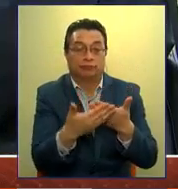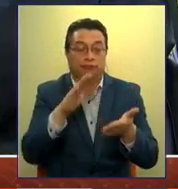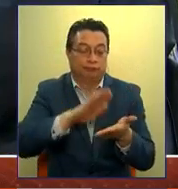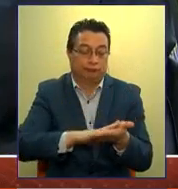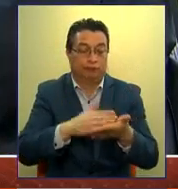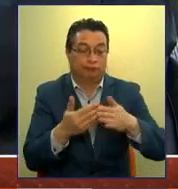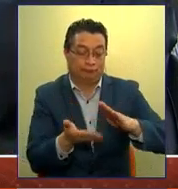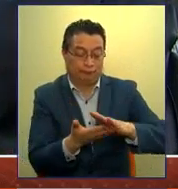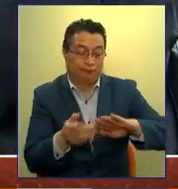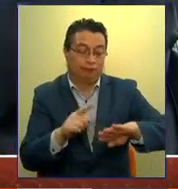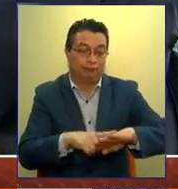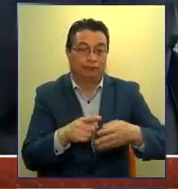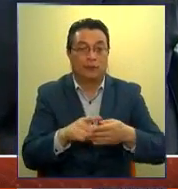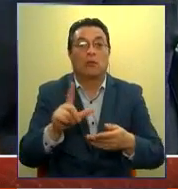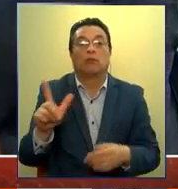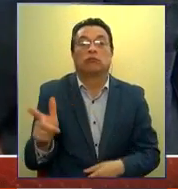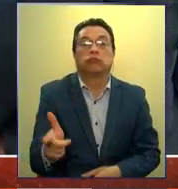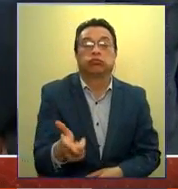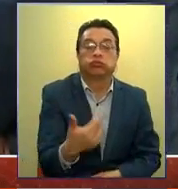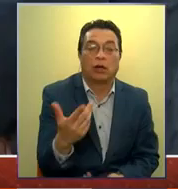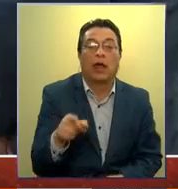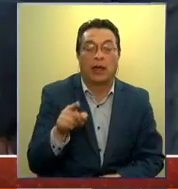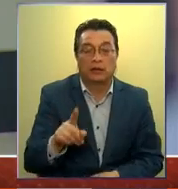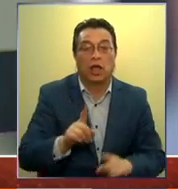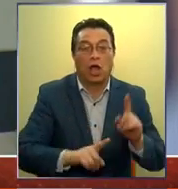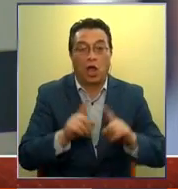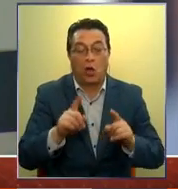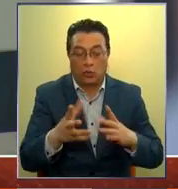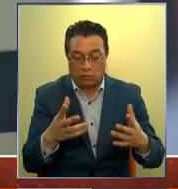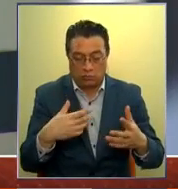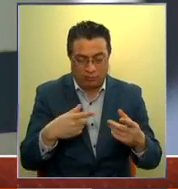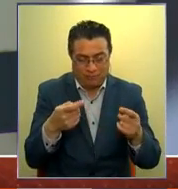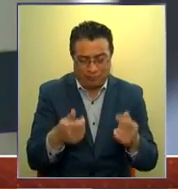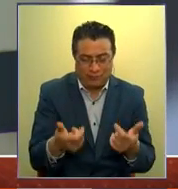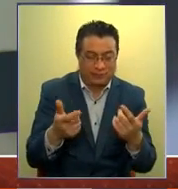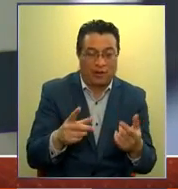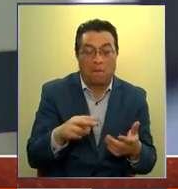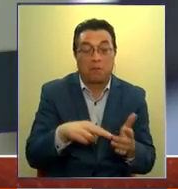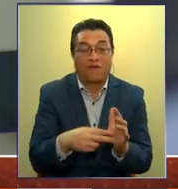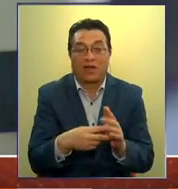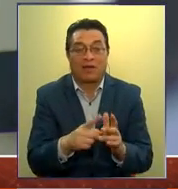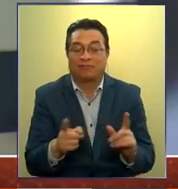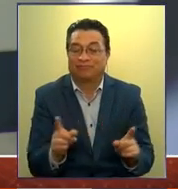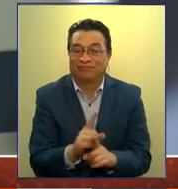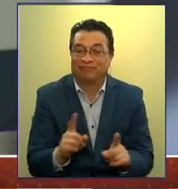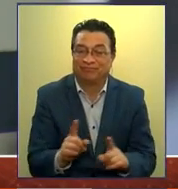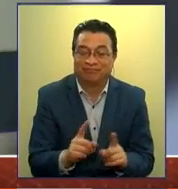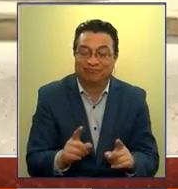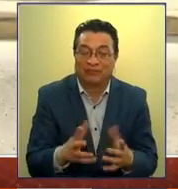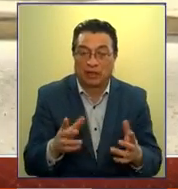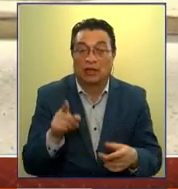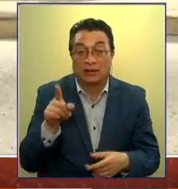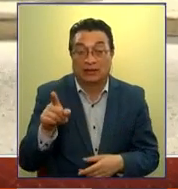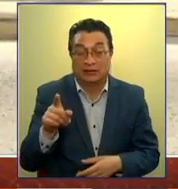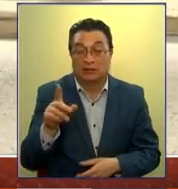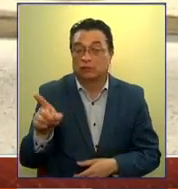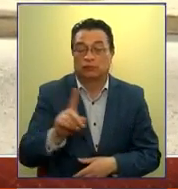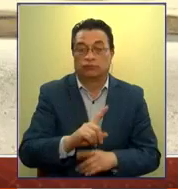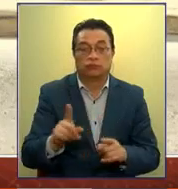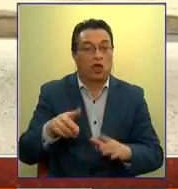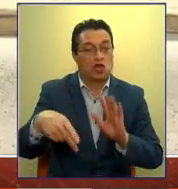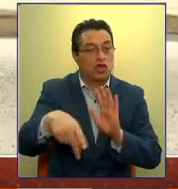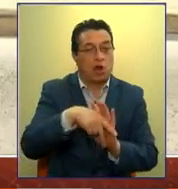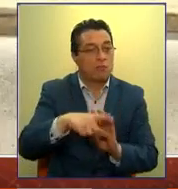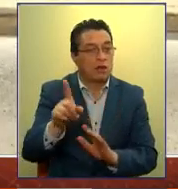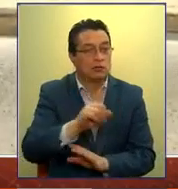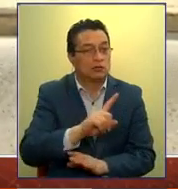el proceso y algunos afiliados con menos habilidades tecnológicas le produjo más problemas. Esa administradora estuvo fuera de norma y ya